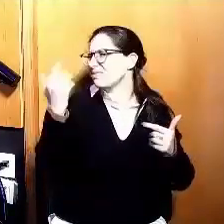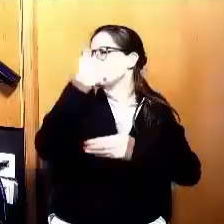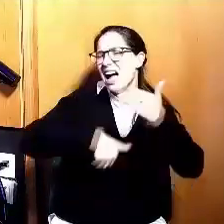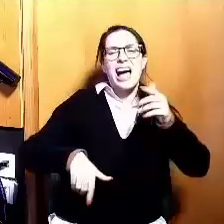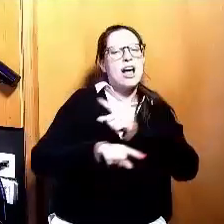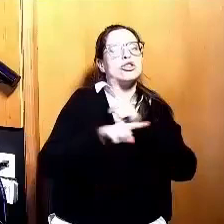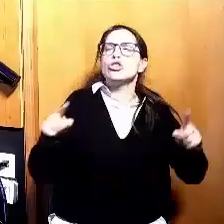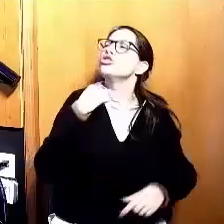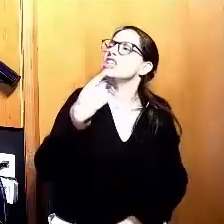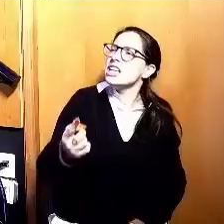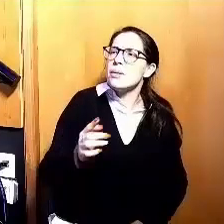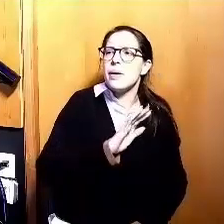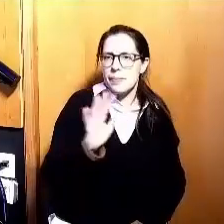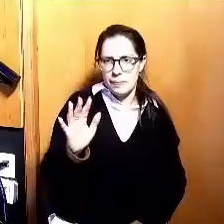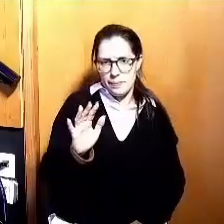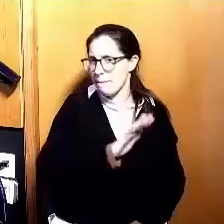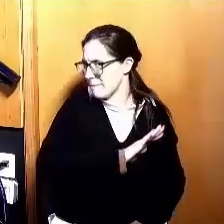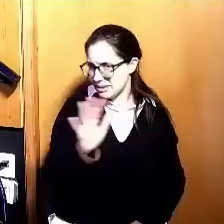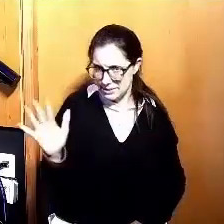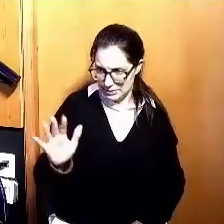hay que dejar de invertirle tiempo y energía.